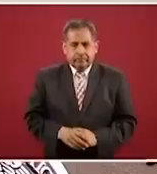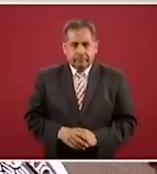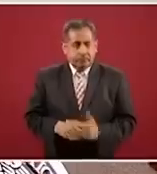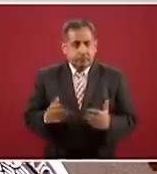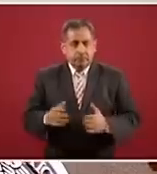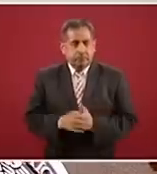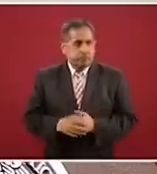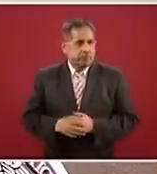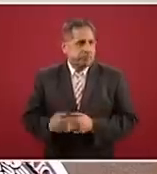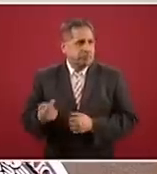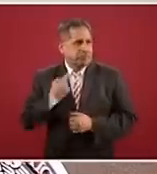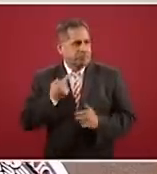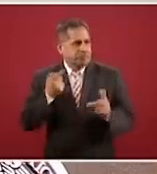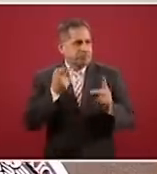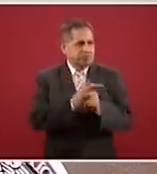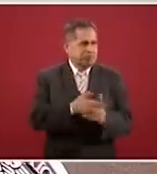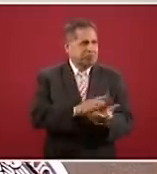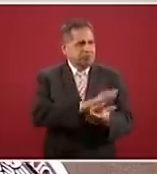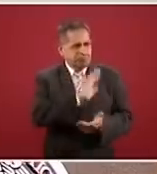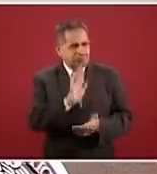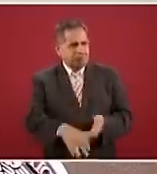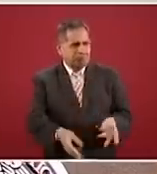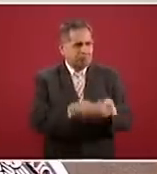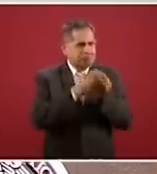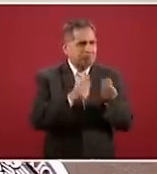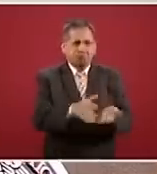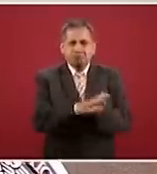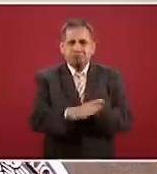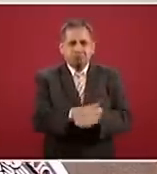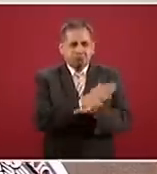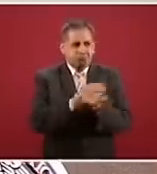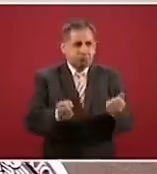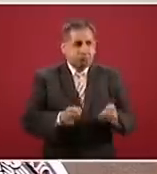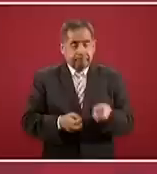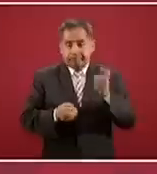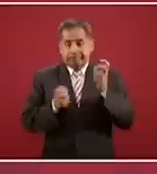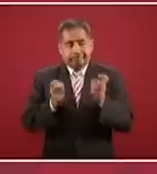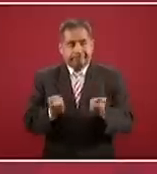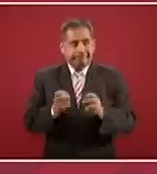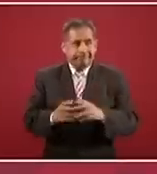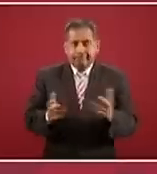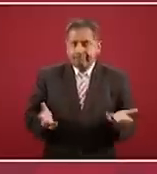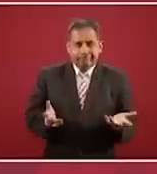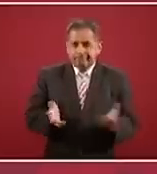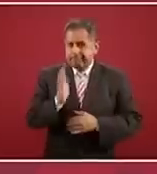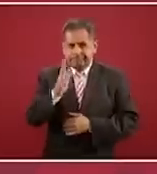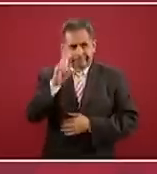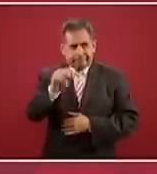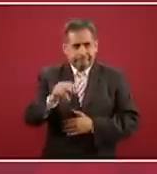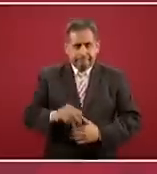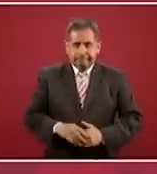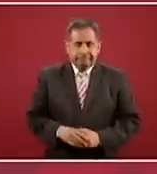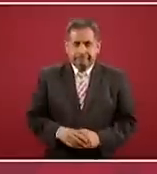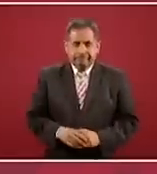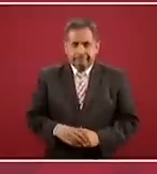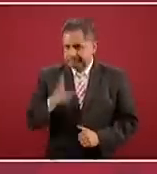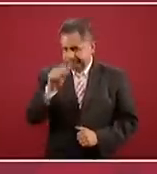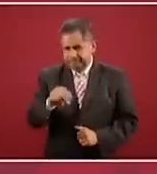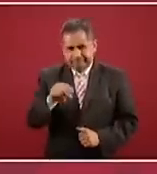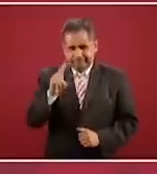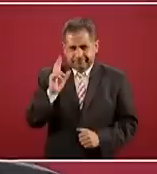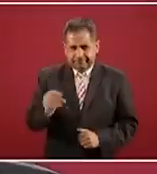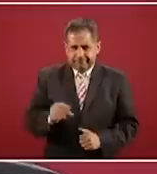el aniquilar las masacres, eso ya no se